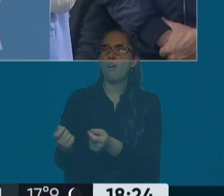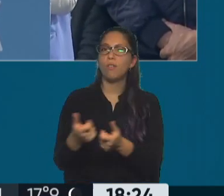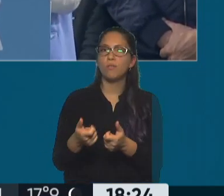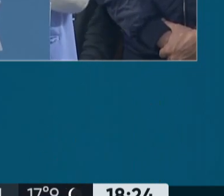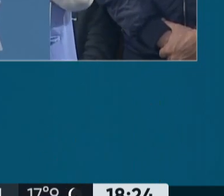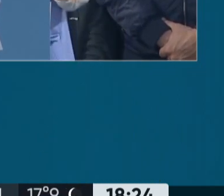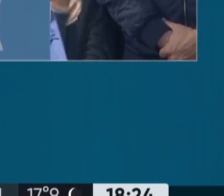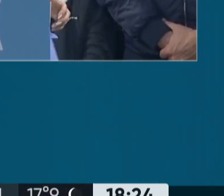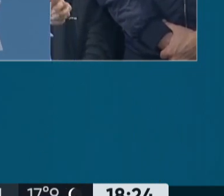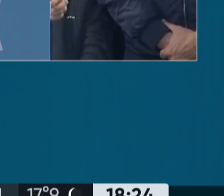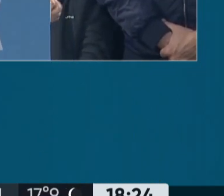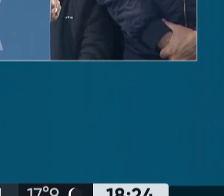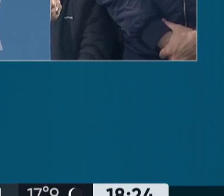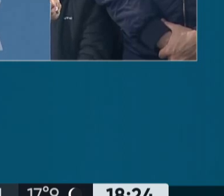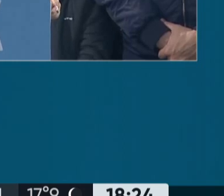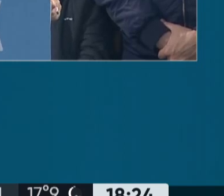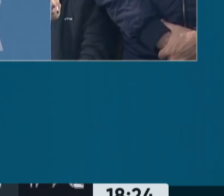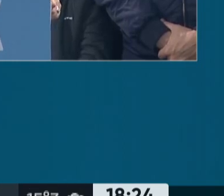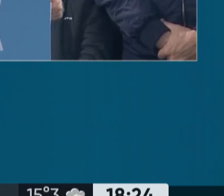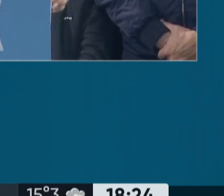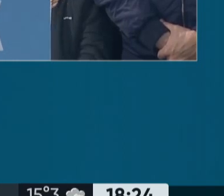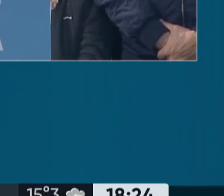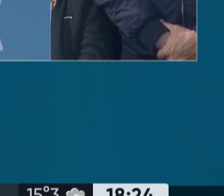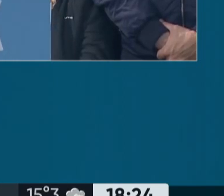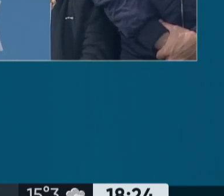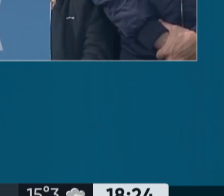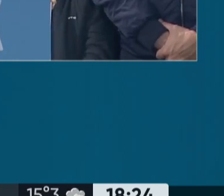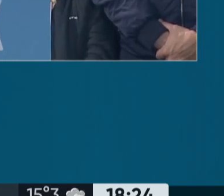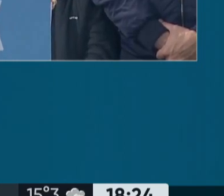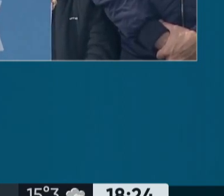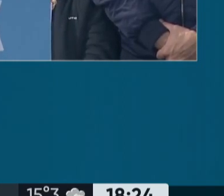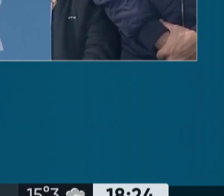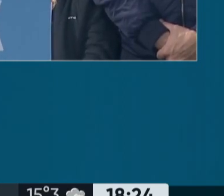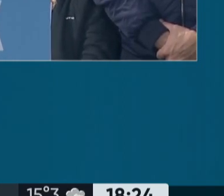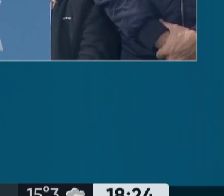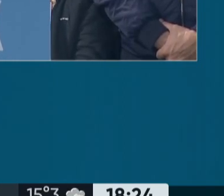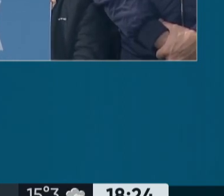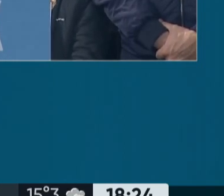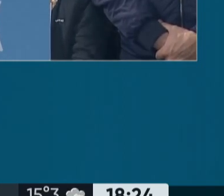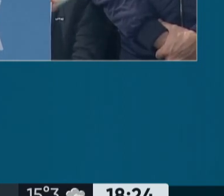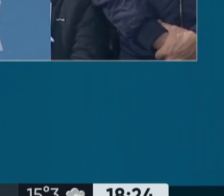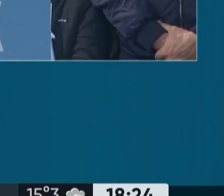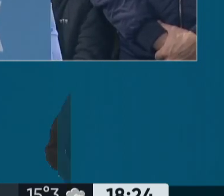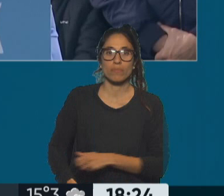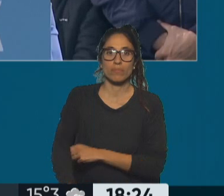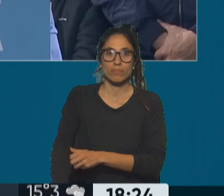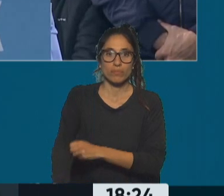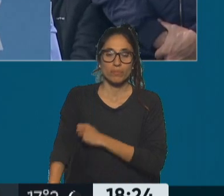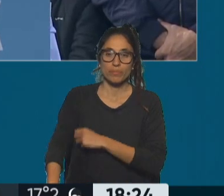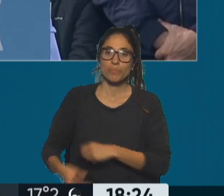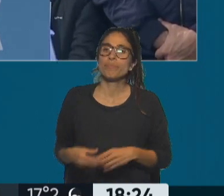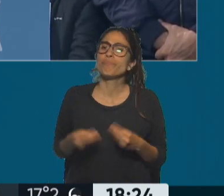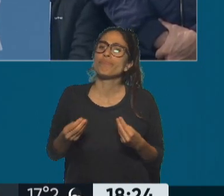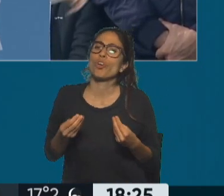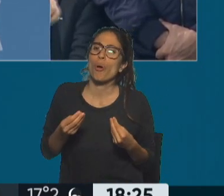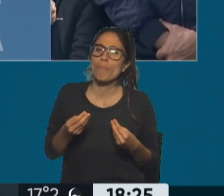distribuir nada. Entonces, un Estado chico ya se probó. El menemismo hizo desastres vendiendo todo. ¿Cómo funcionaban las